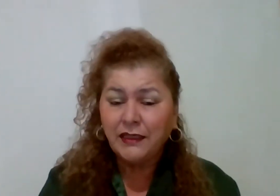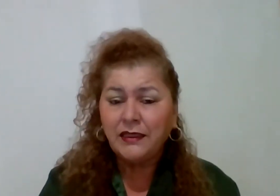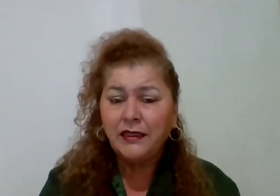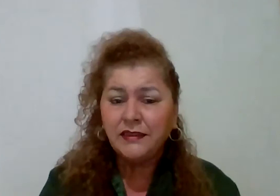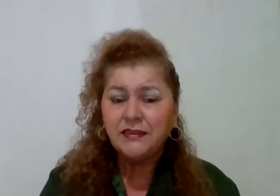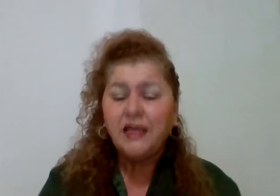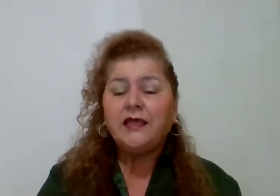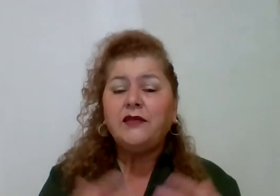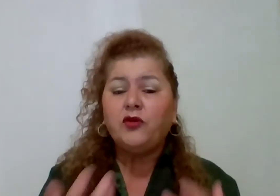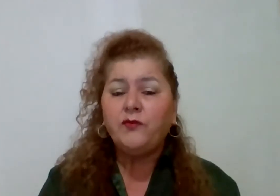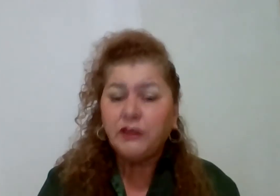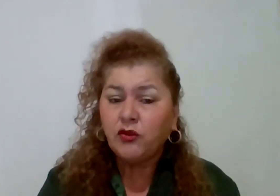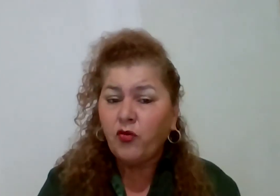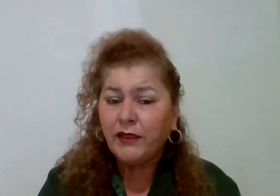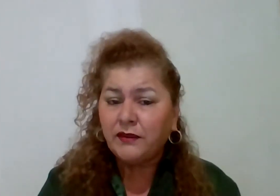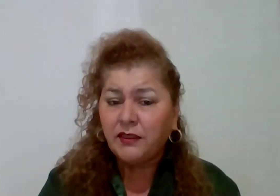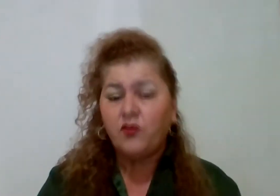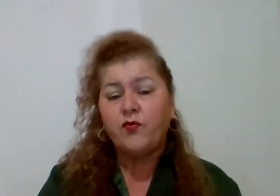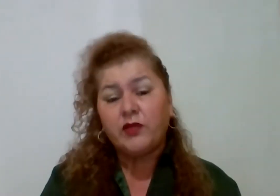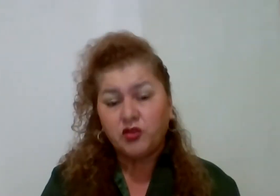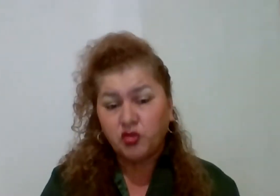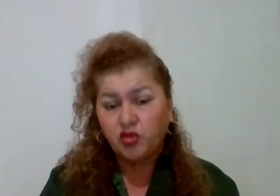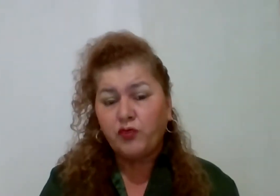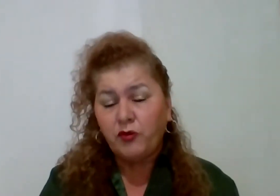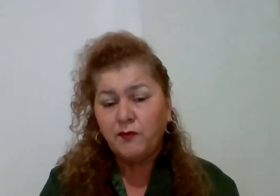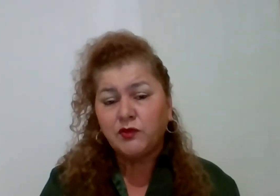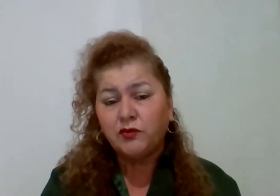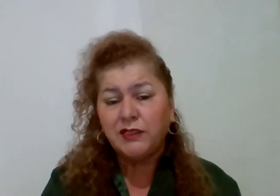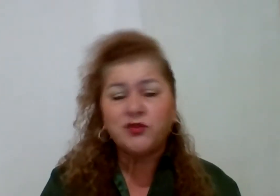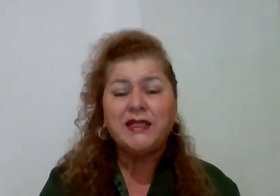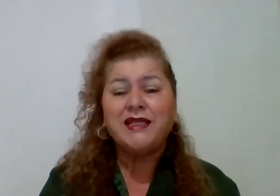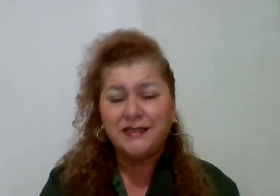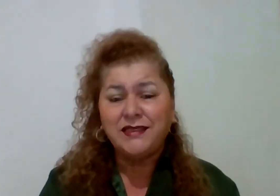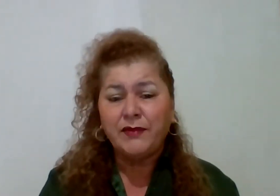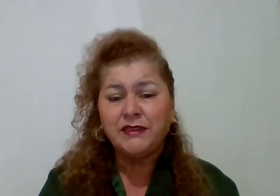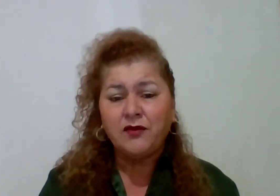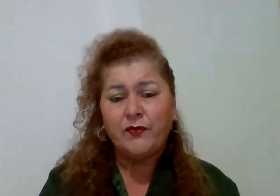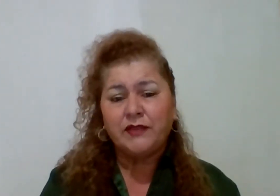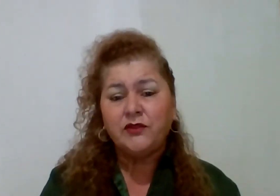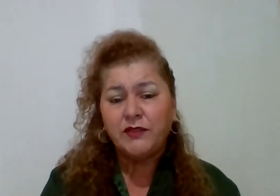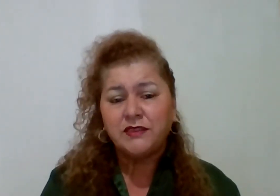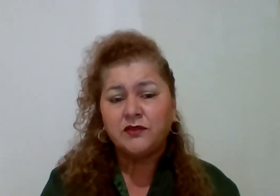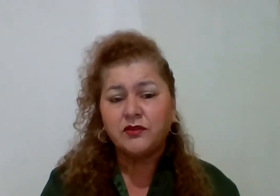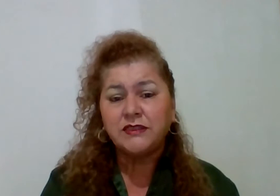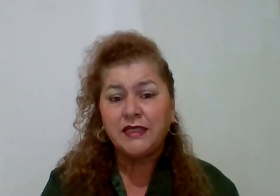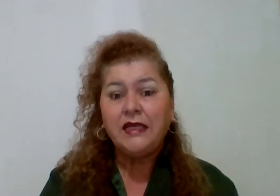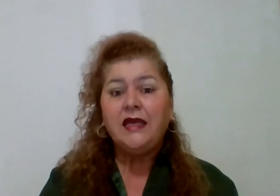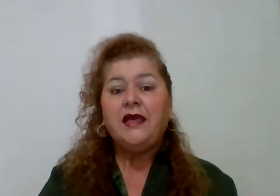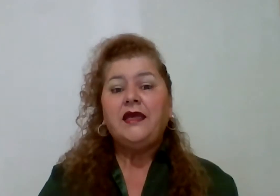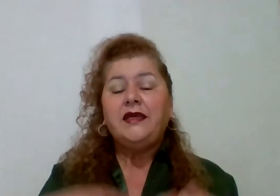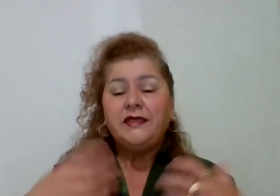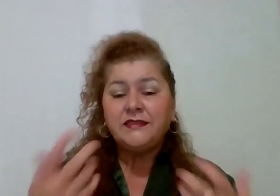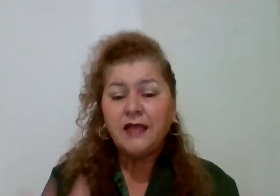importante aquí es que el movimiento cooperativo, porque nosotros vivimos en una zona netamente cooperativista, entonces